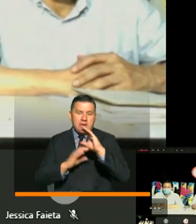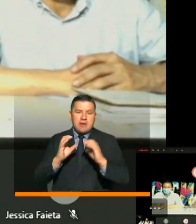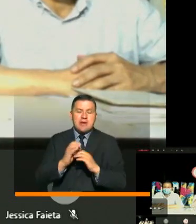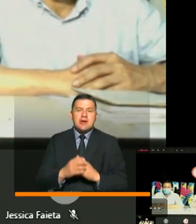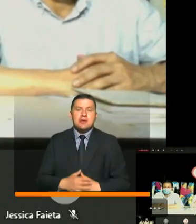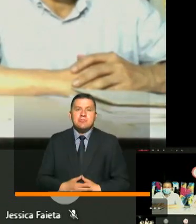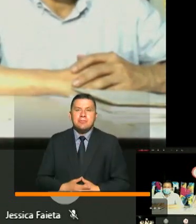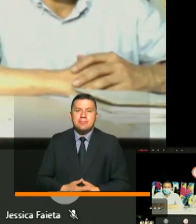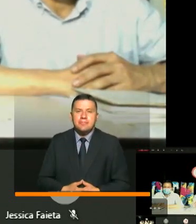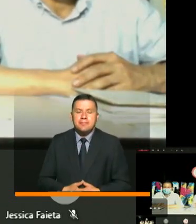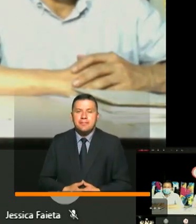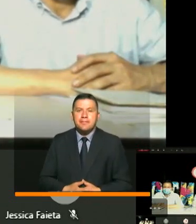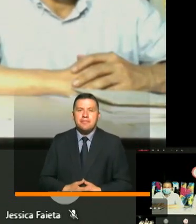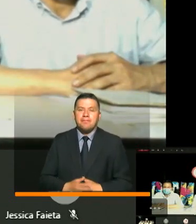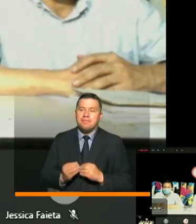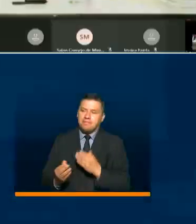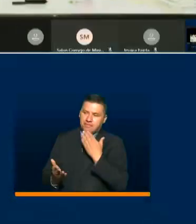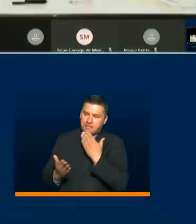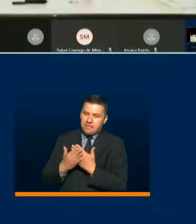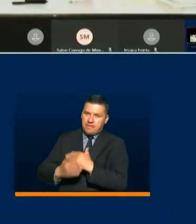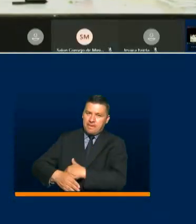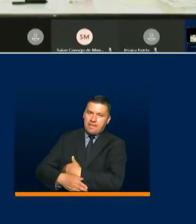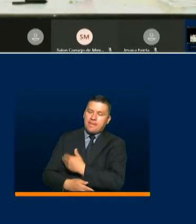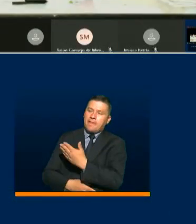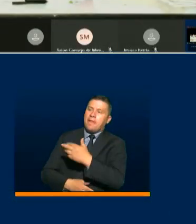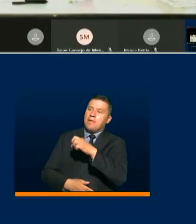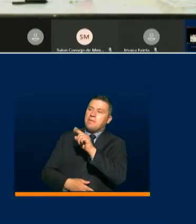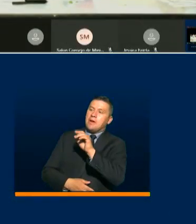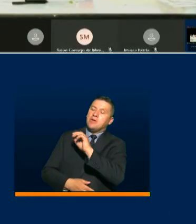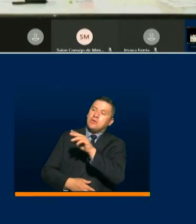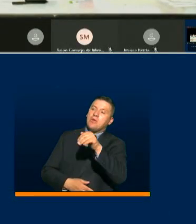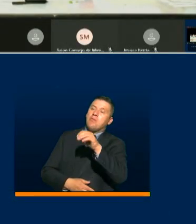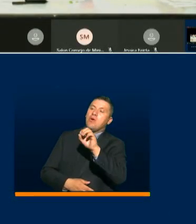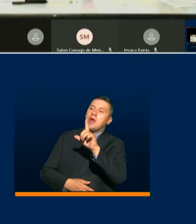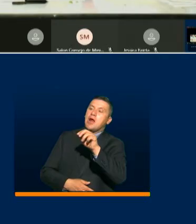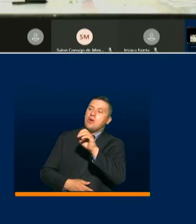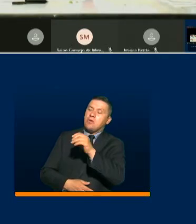Cauca. Muchísimas gracias, ministro Palacio. Ministro Molano.